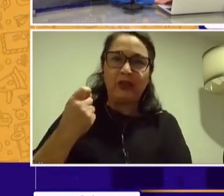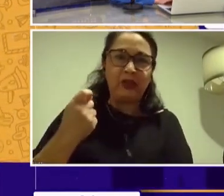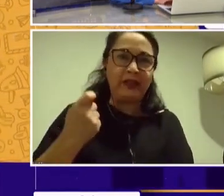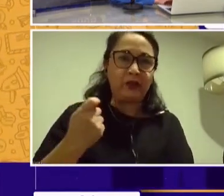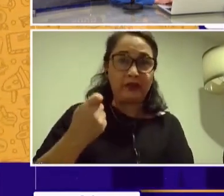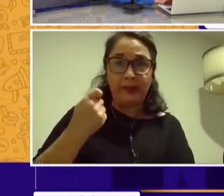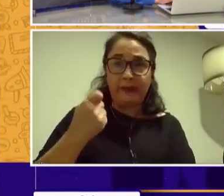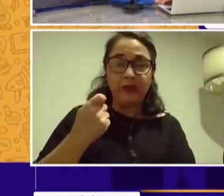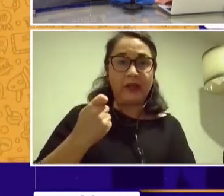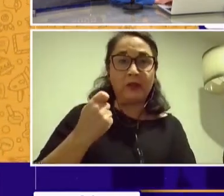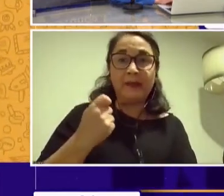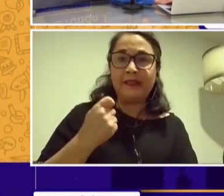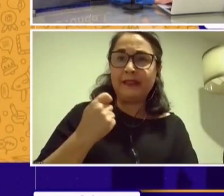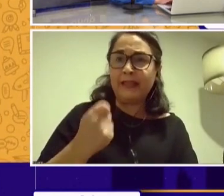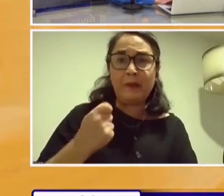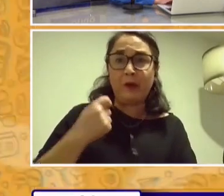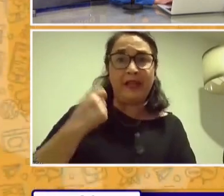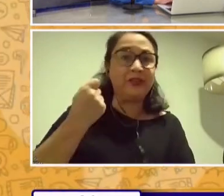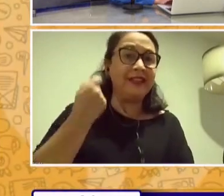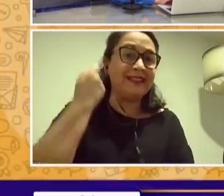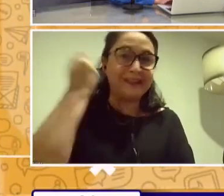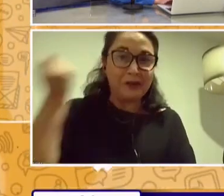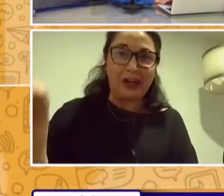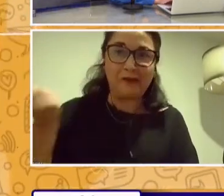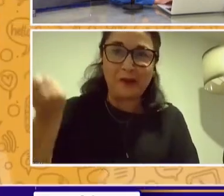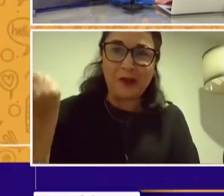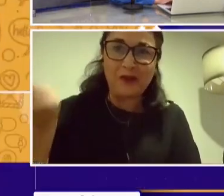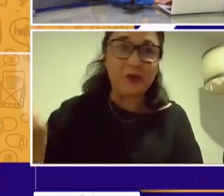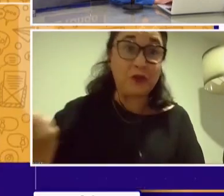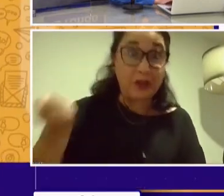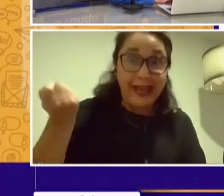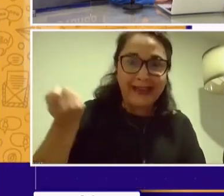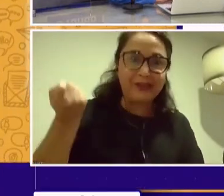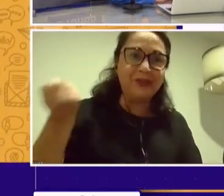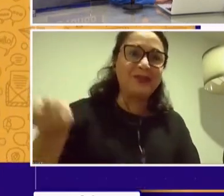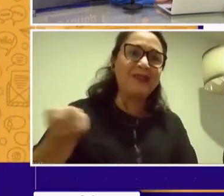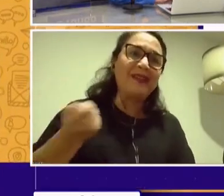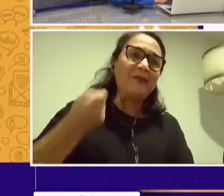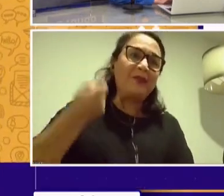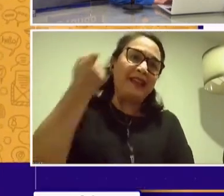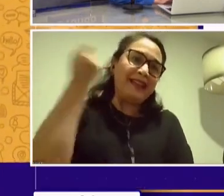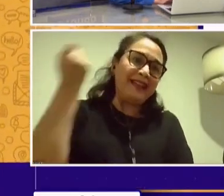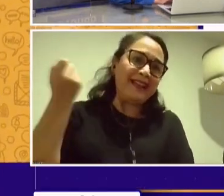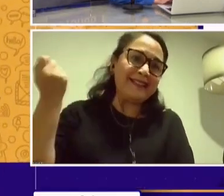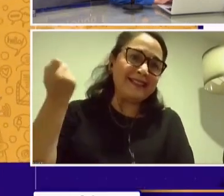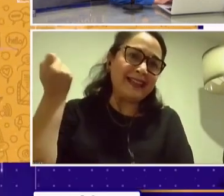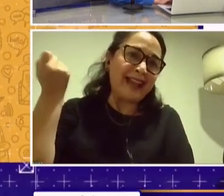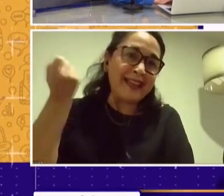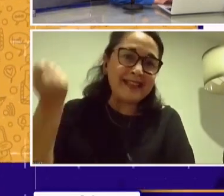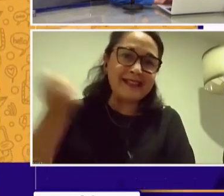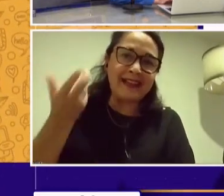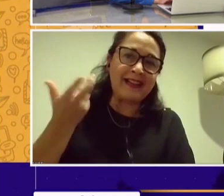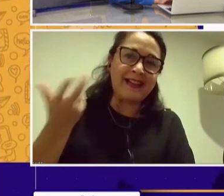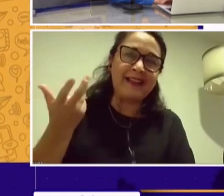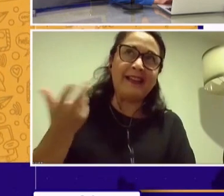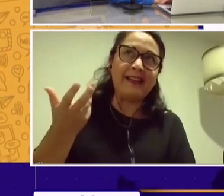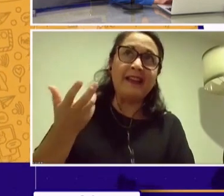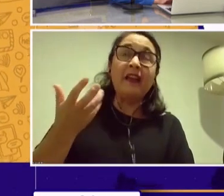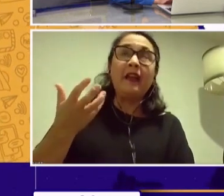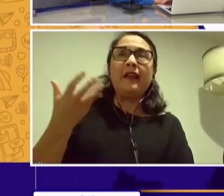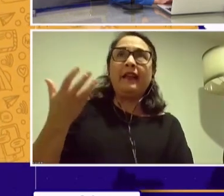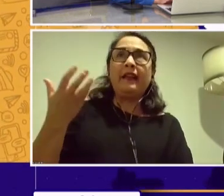jurídico del concebido que actualmente se detiene, pero para eso se necesita una reforma constitucional, ¿no? Porque ahí está,